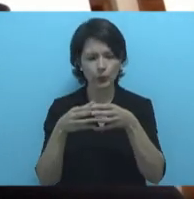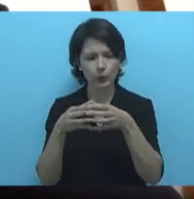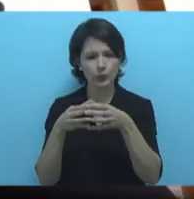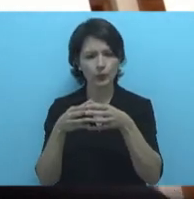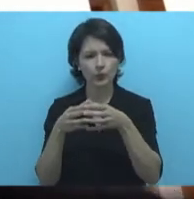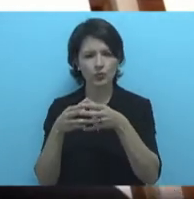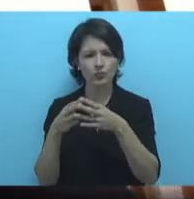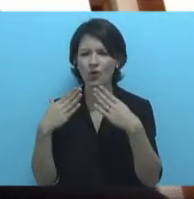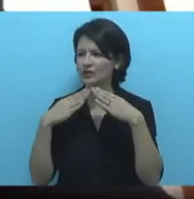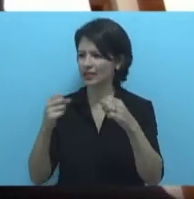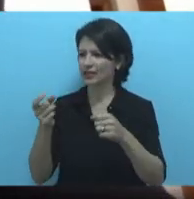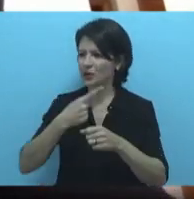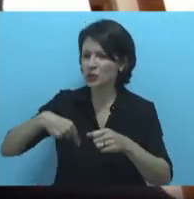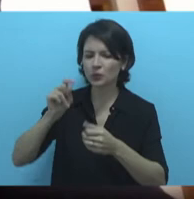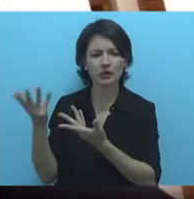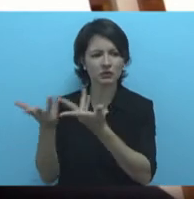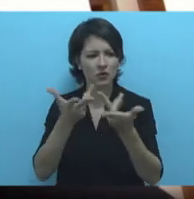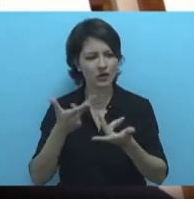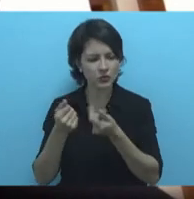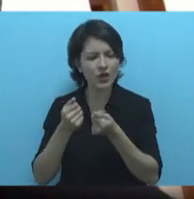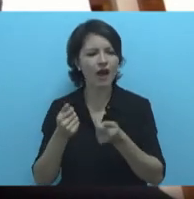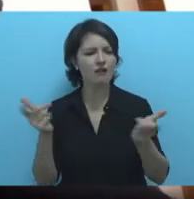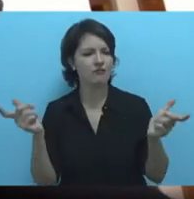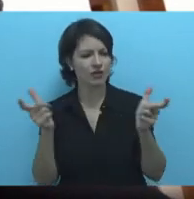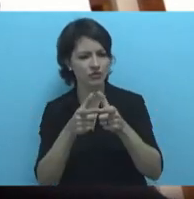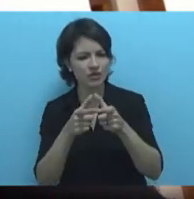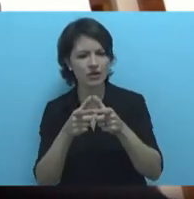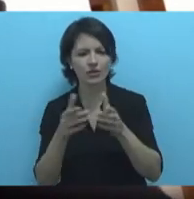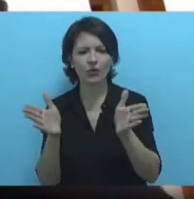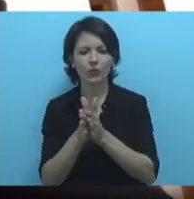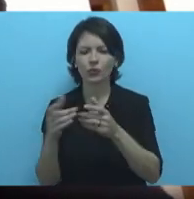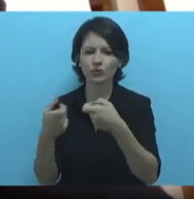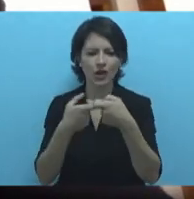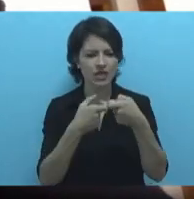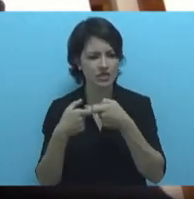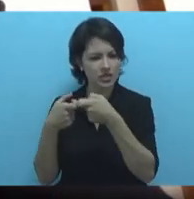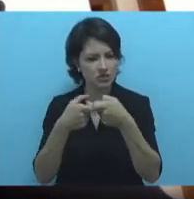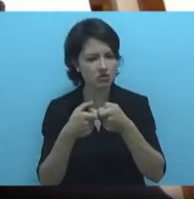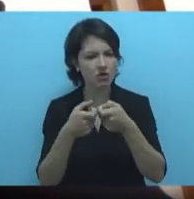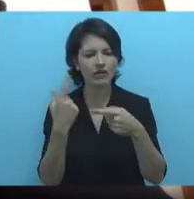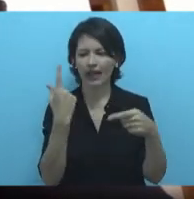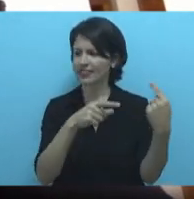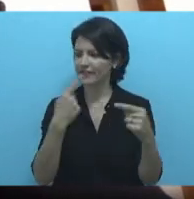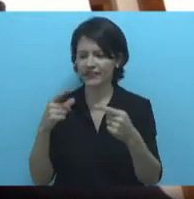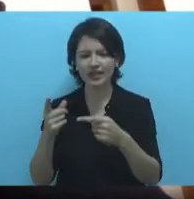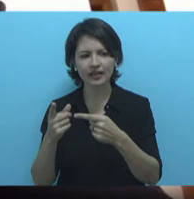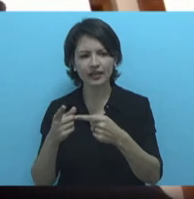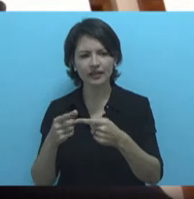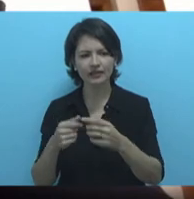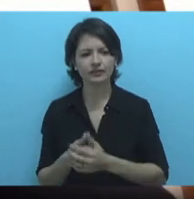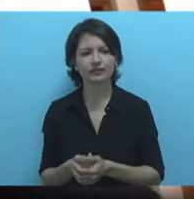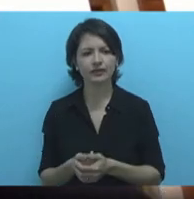realmente muchos que se reunieron con diferentes asociaciones civiles que se focalizaron y